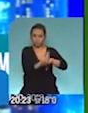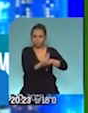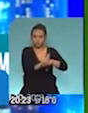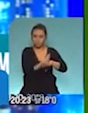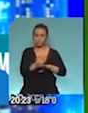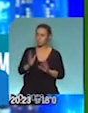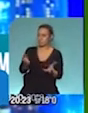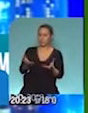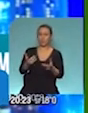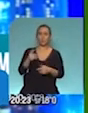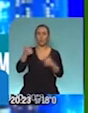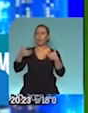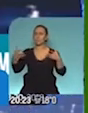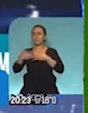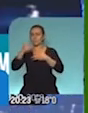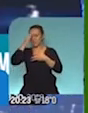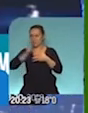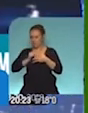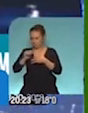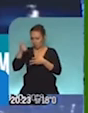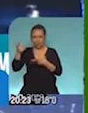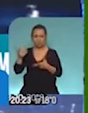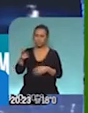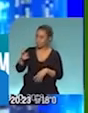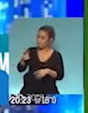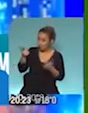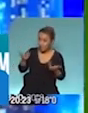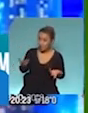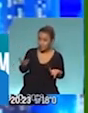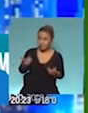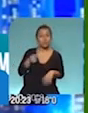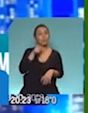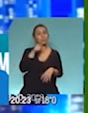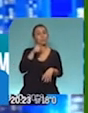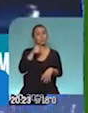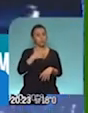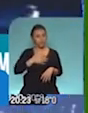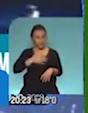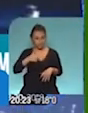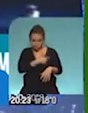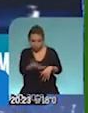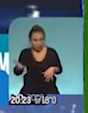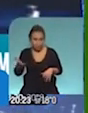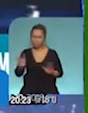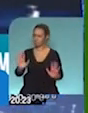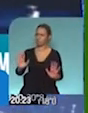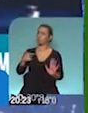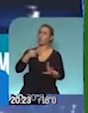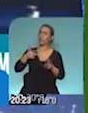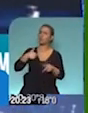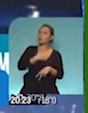del Frente Popular y debatir un poco qué es lo que está pasando en el país, sobre